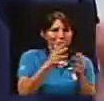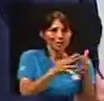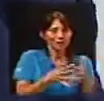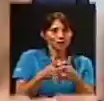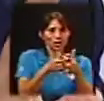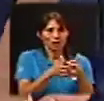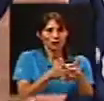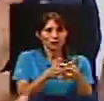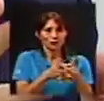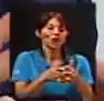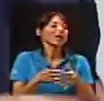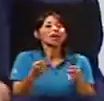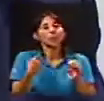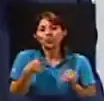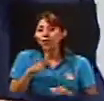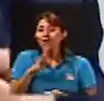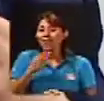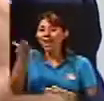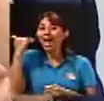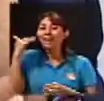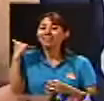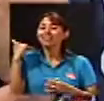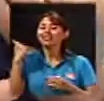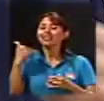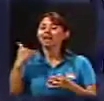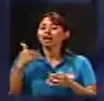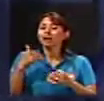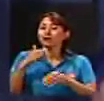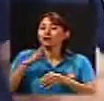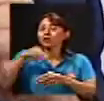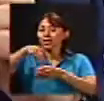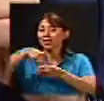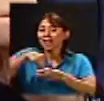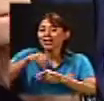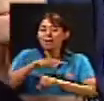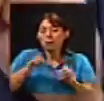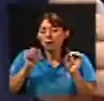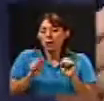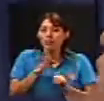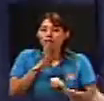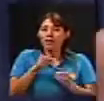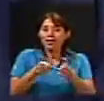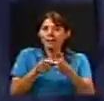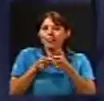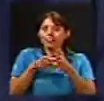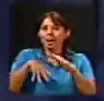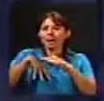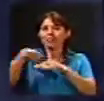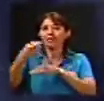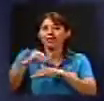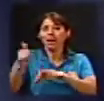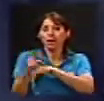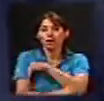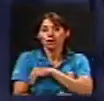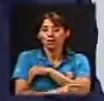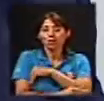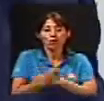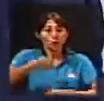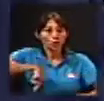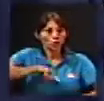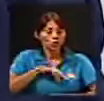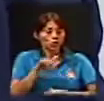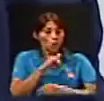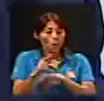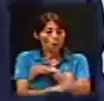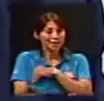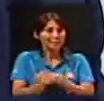demanda externa, porque hablé un poco sobre la parte interna de esa demanda externa, cómo se ve. Entonces tenemos que cuidarnos como país de no